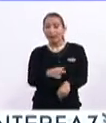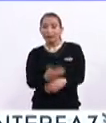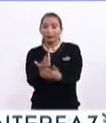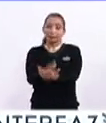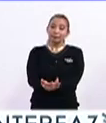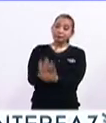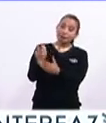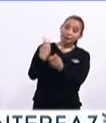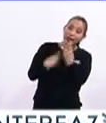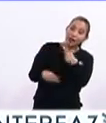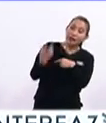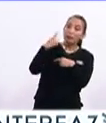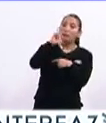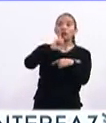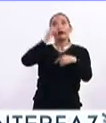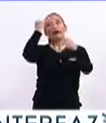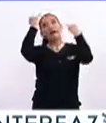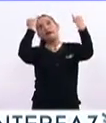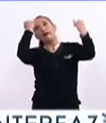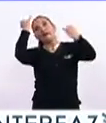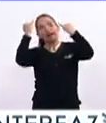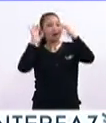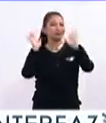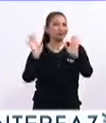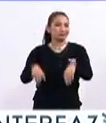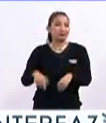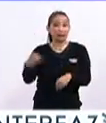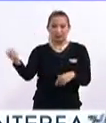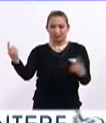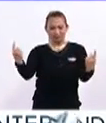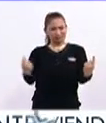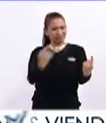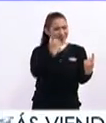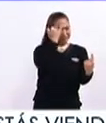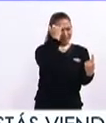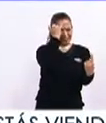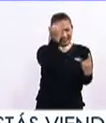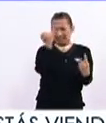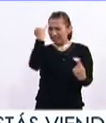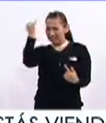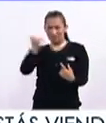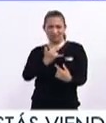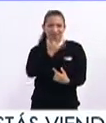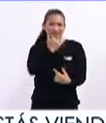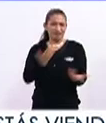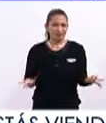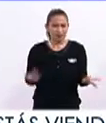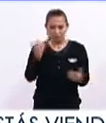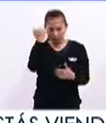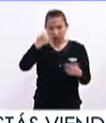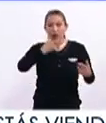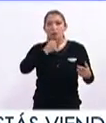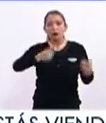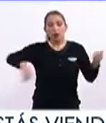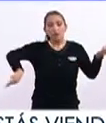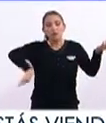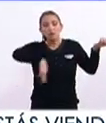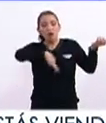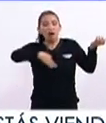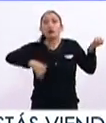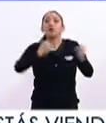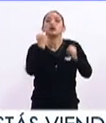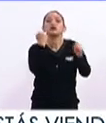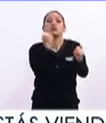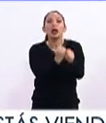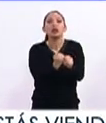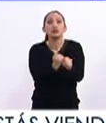esperando a que aparezcan las musas por ahí. ¿Qué estereotipo tan falso? Imagínense un violinista, ¿cuántos